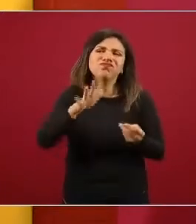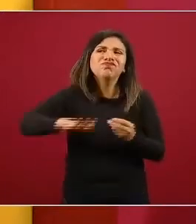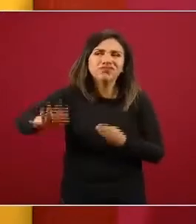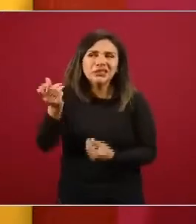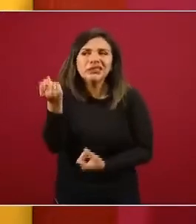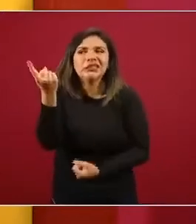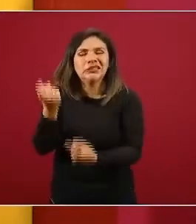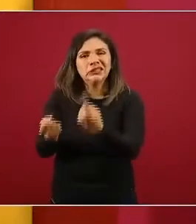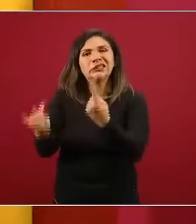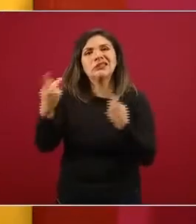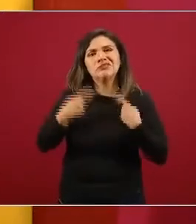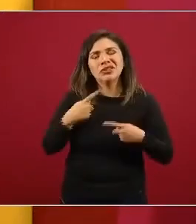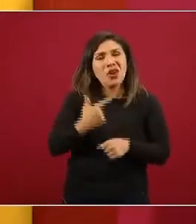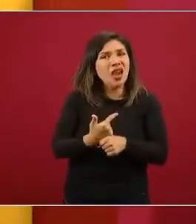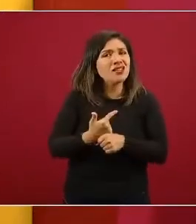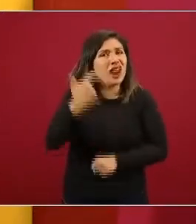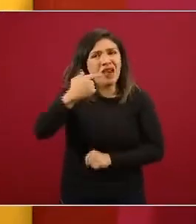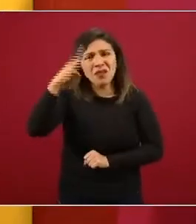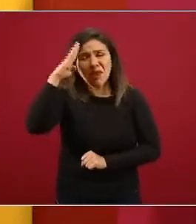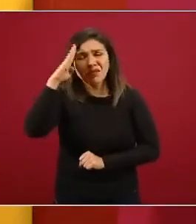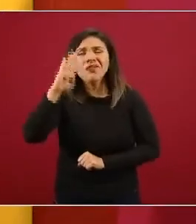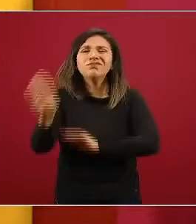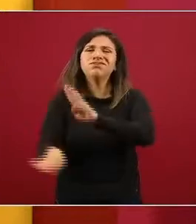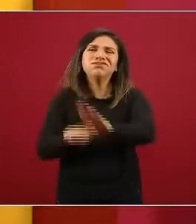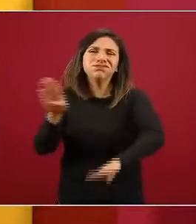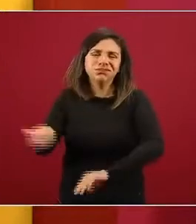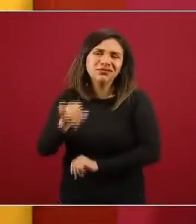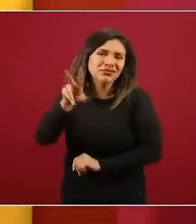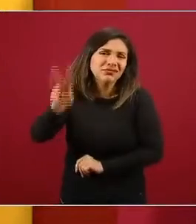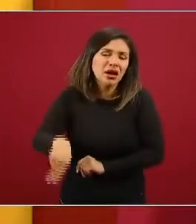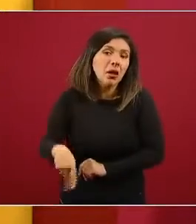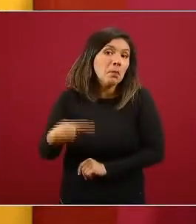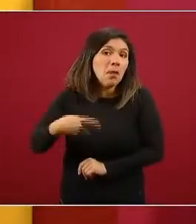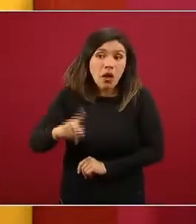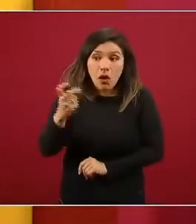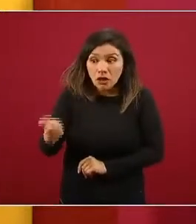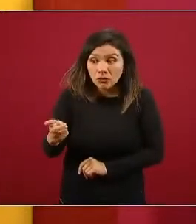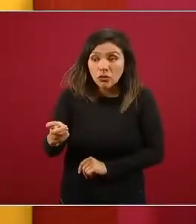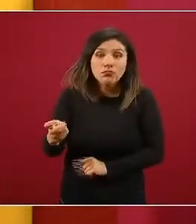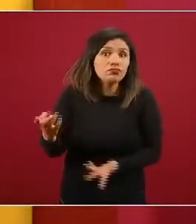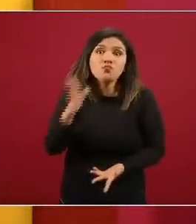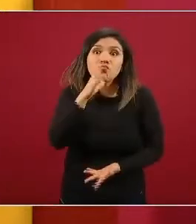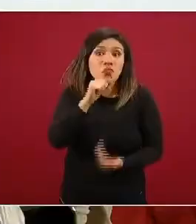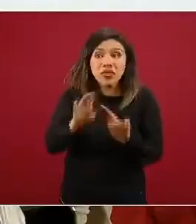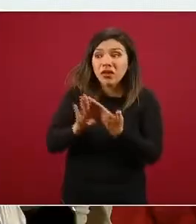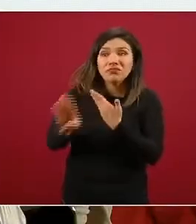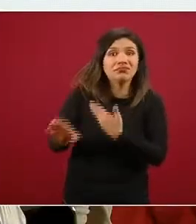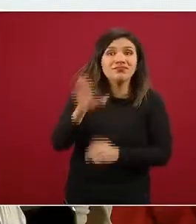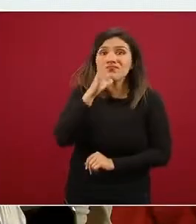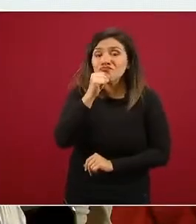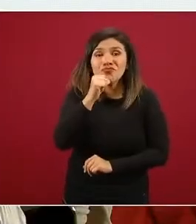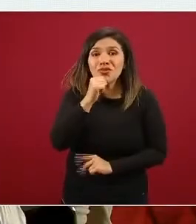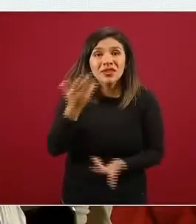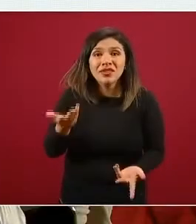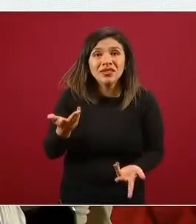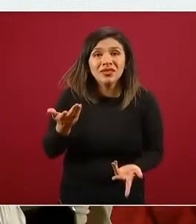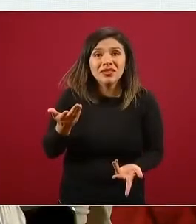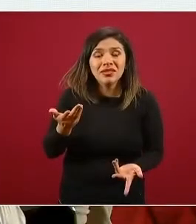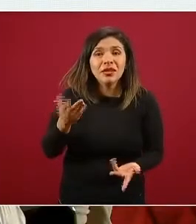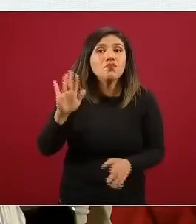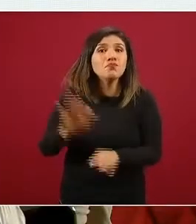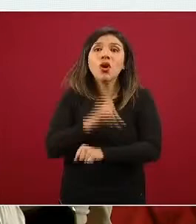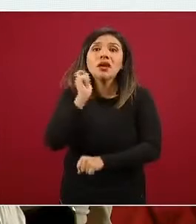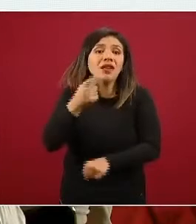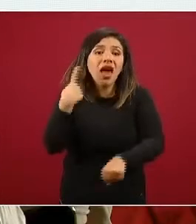los casos graves que fallecen, pero eso no es evitable en la medida en que es